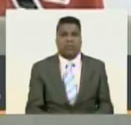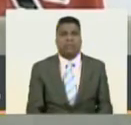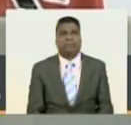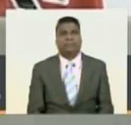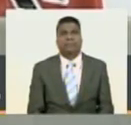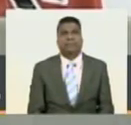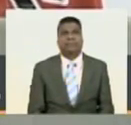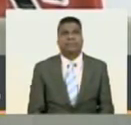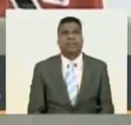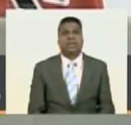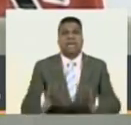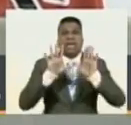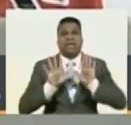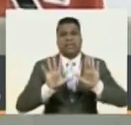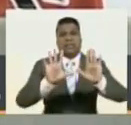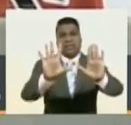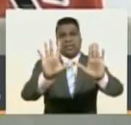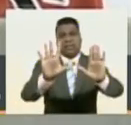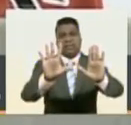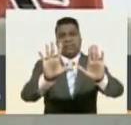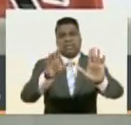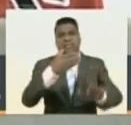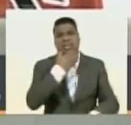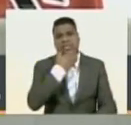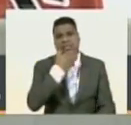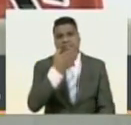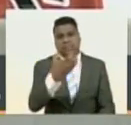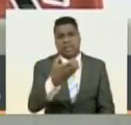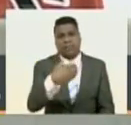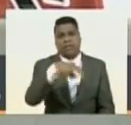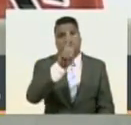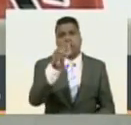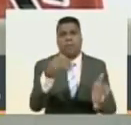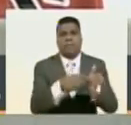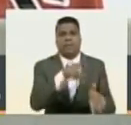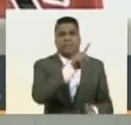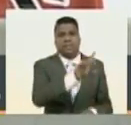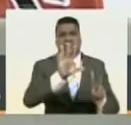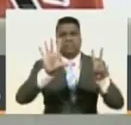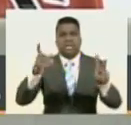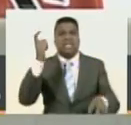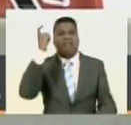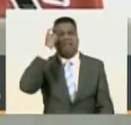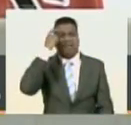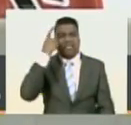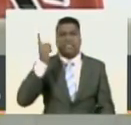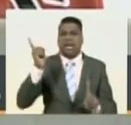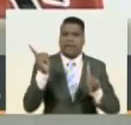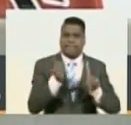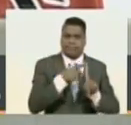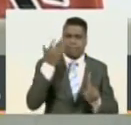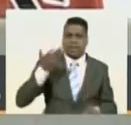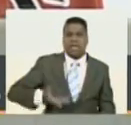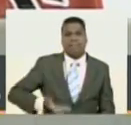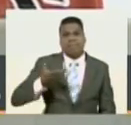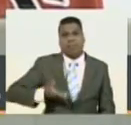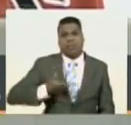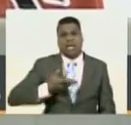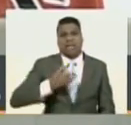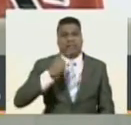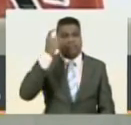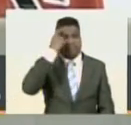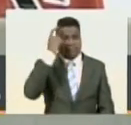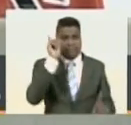el 10 de diciembre del 2017. Las fechas fundamentales en este cronograma